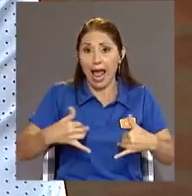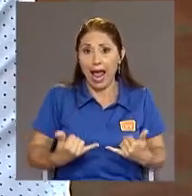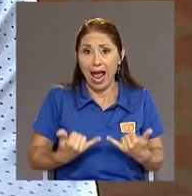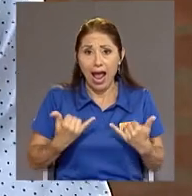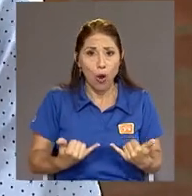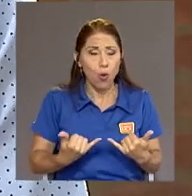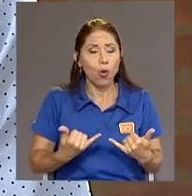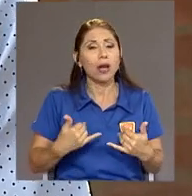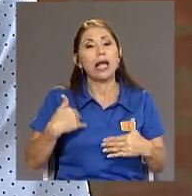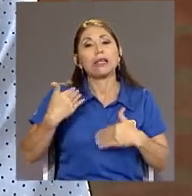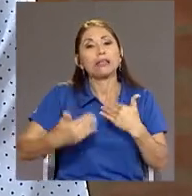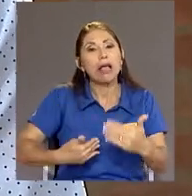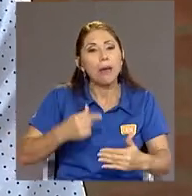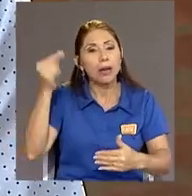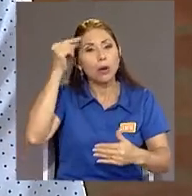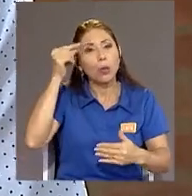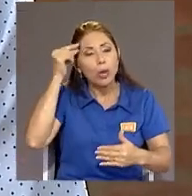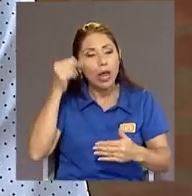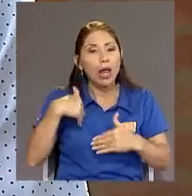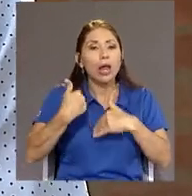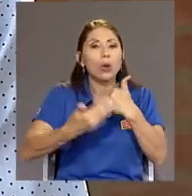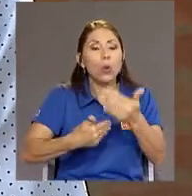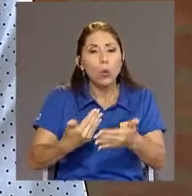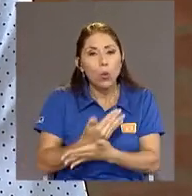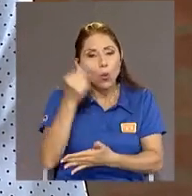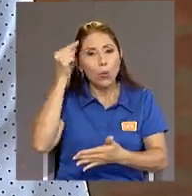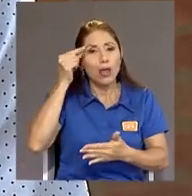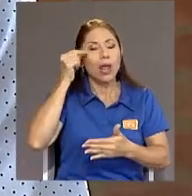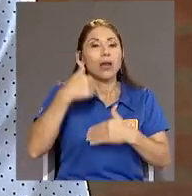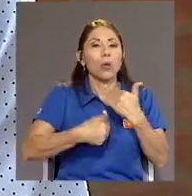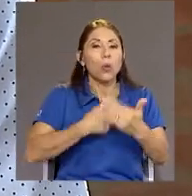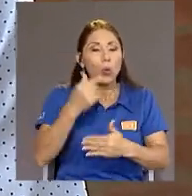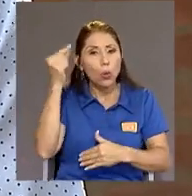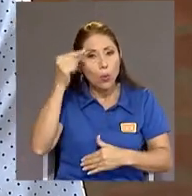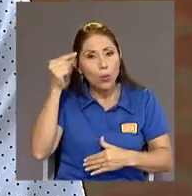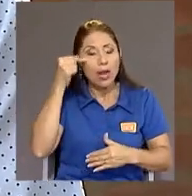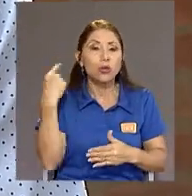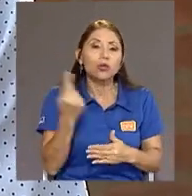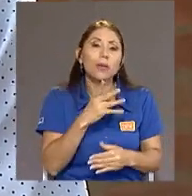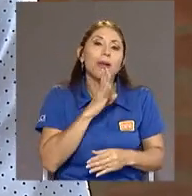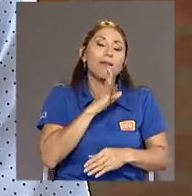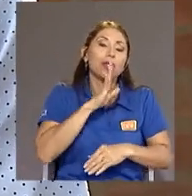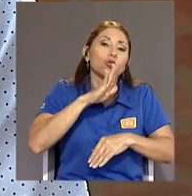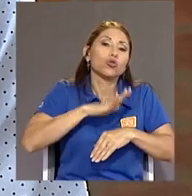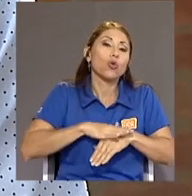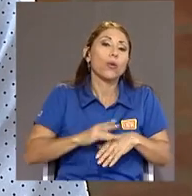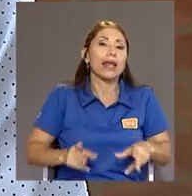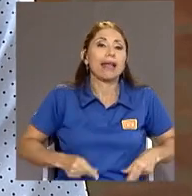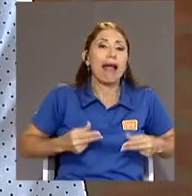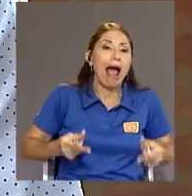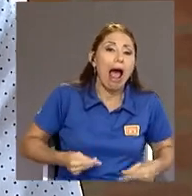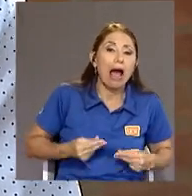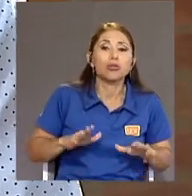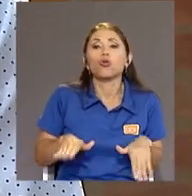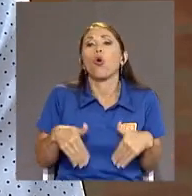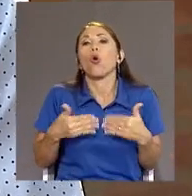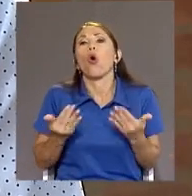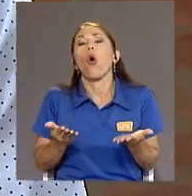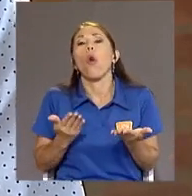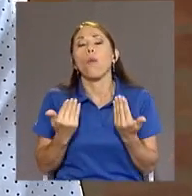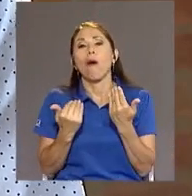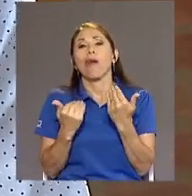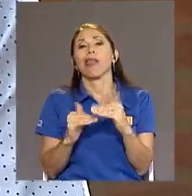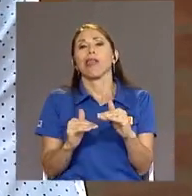tras administración, se estén abordando el nivel de gasto, la forma de recortar y, si se quiere, la forma de estrangular